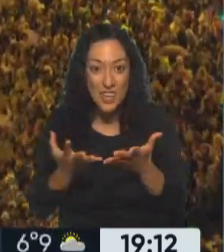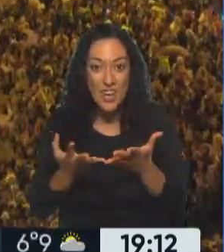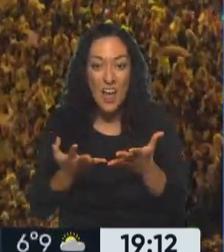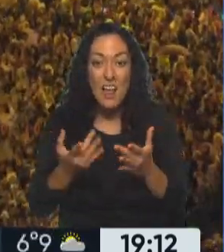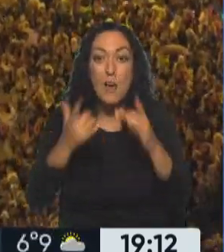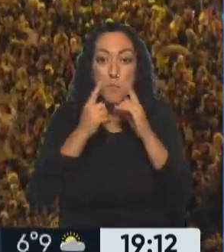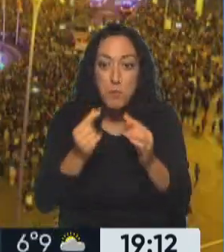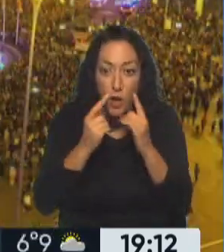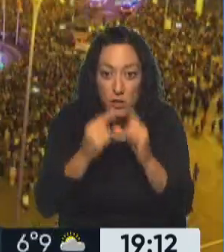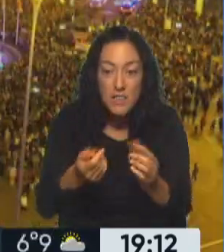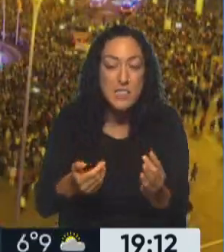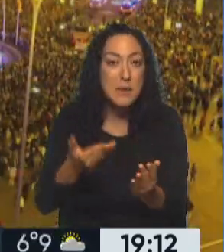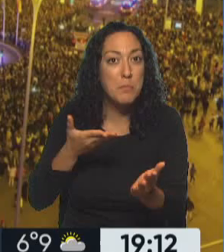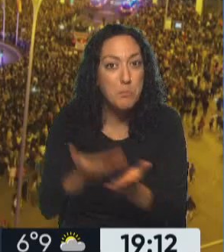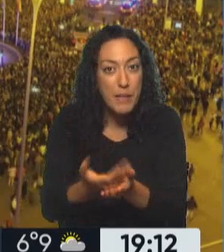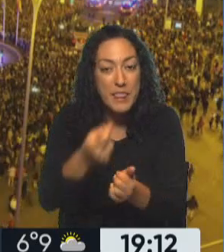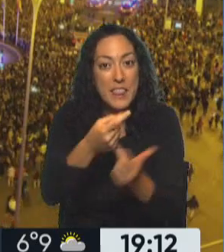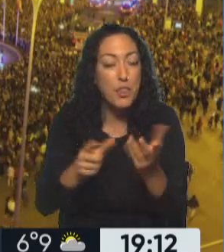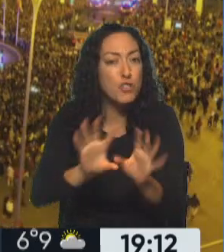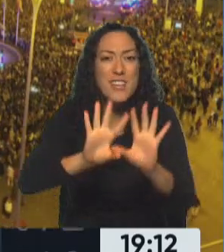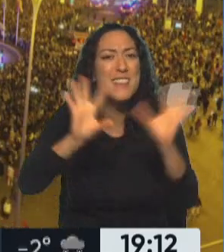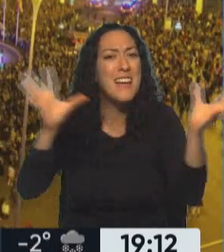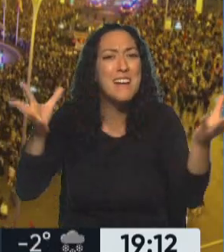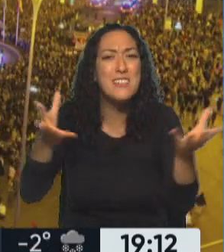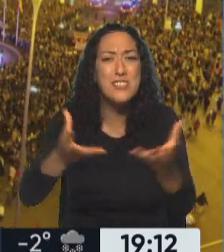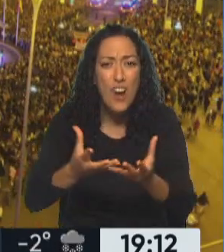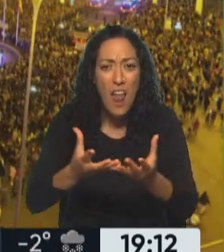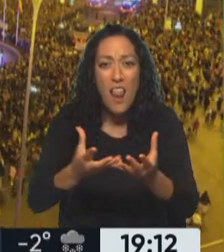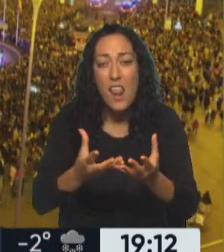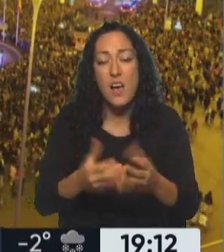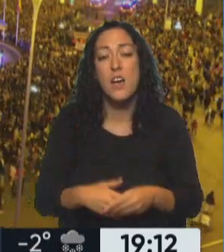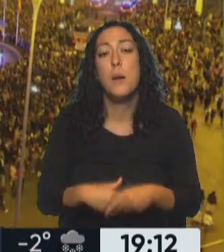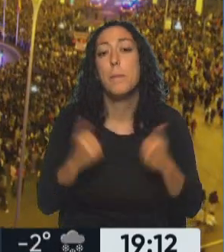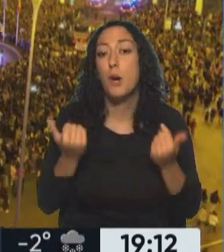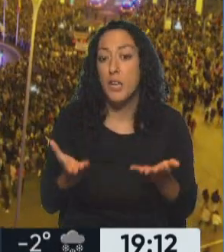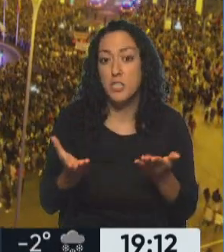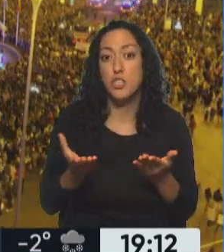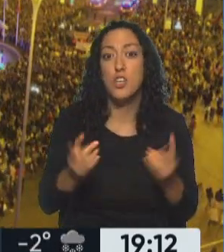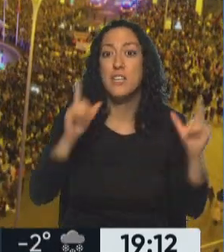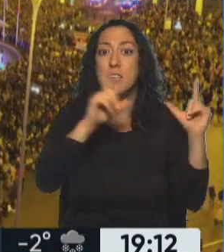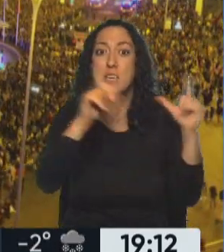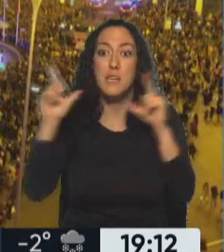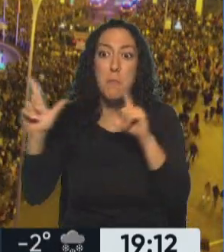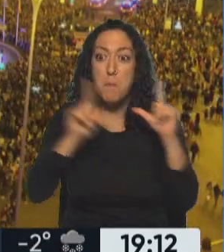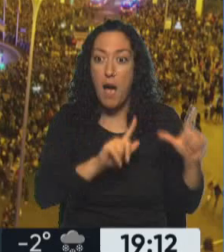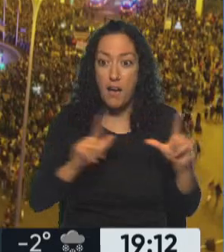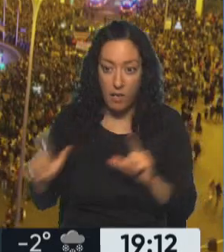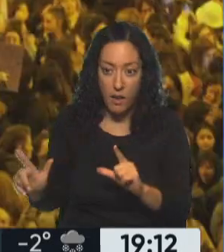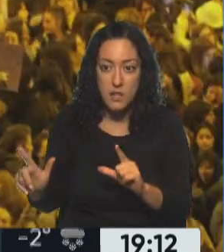las protestas son de carácter internacional, son globales. Por eso estamos viendo imágenes aquí en